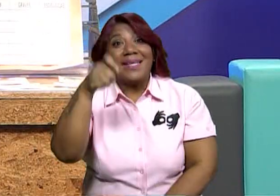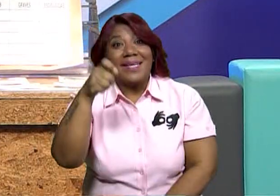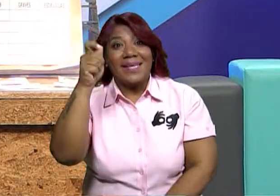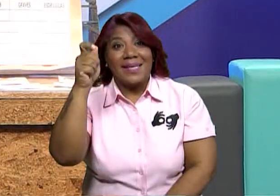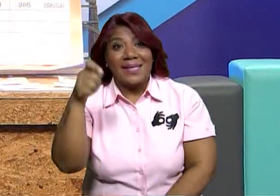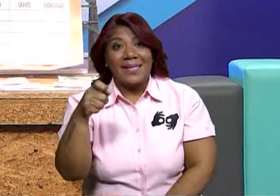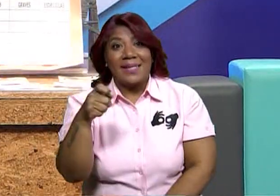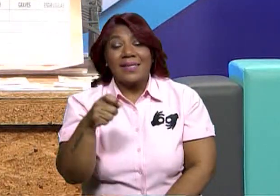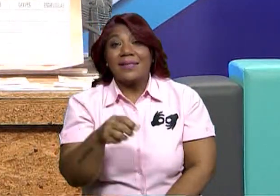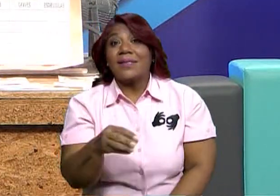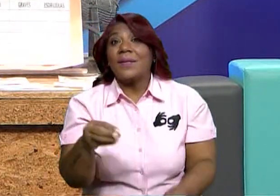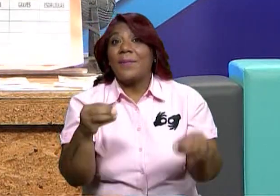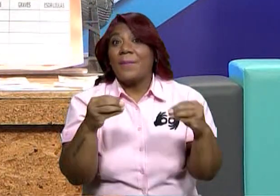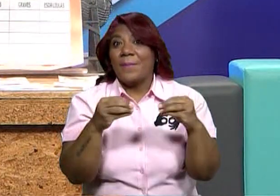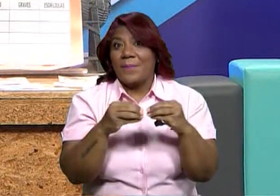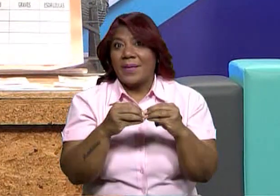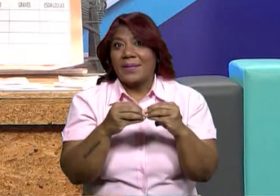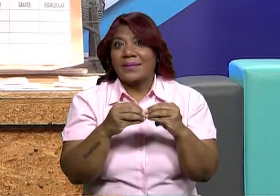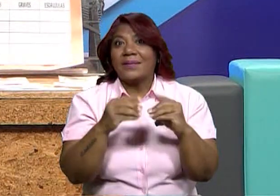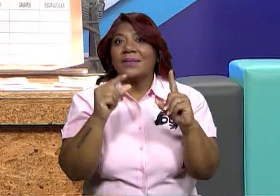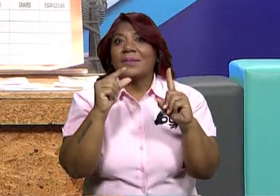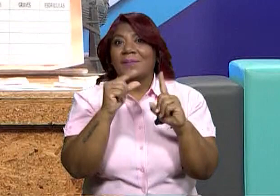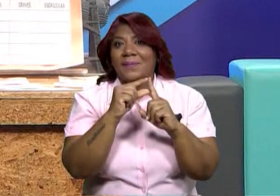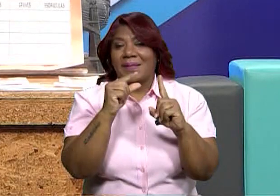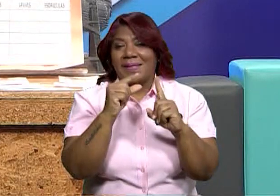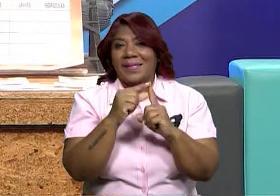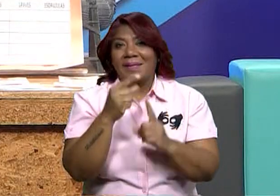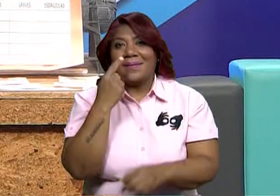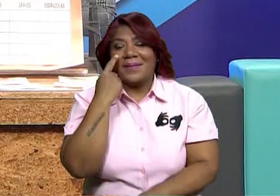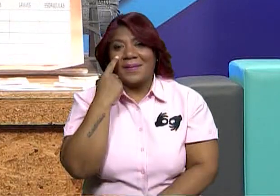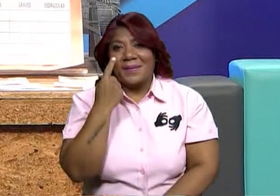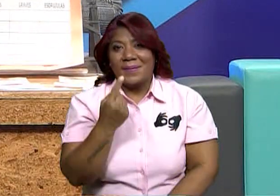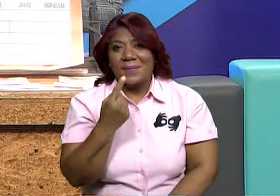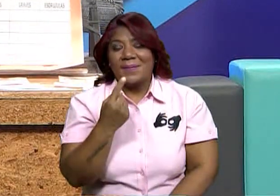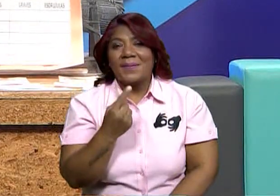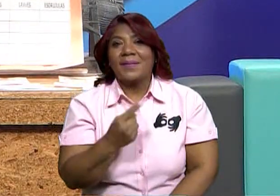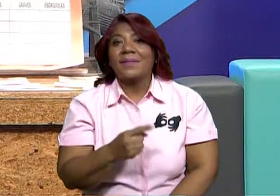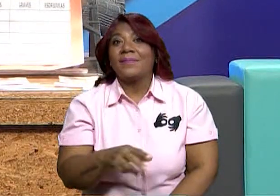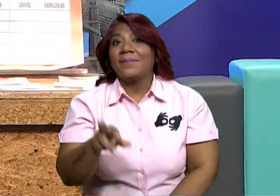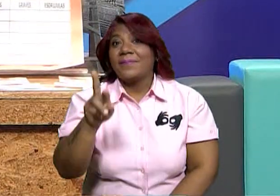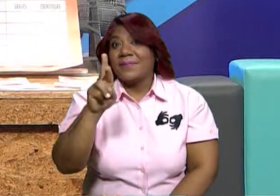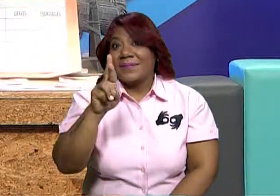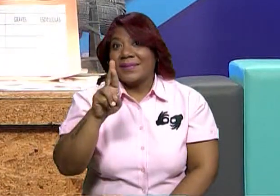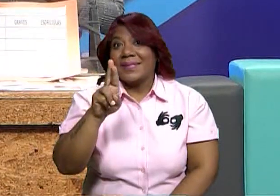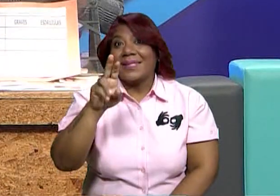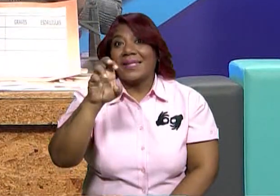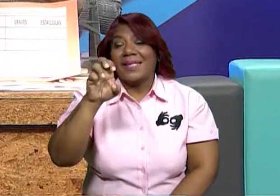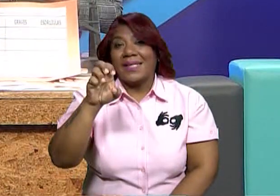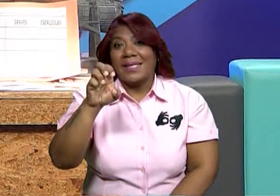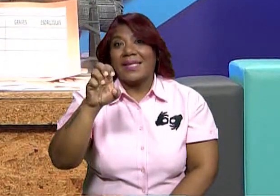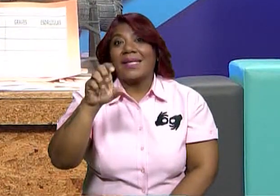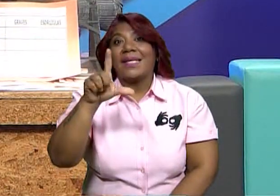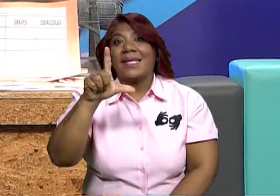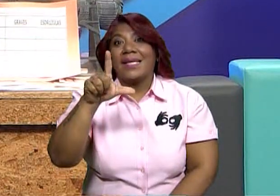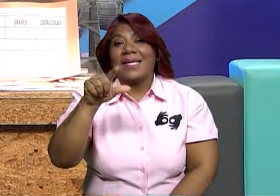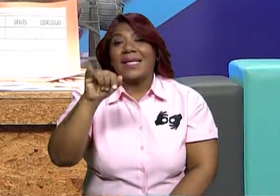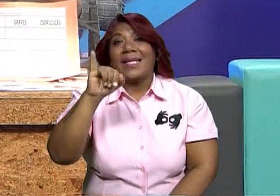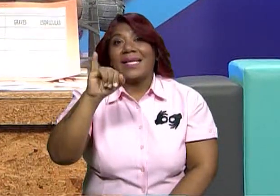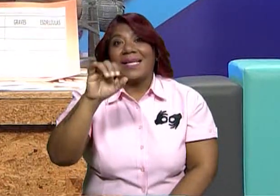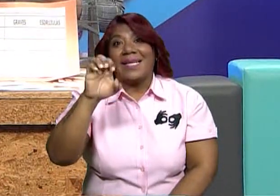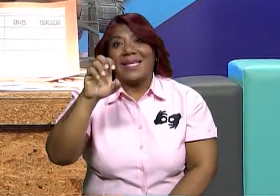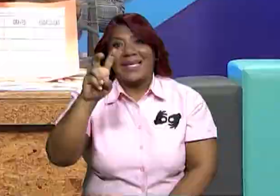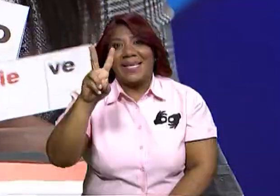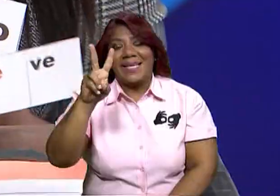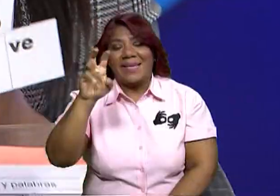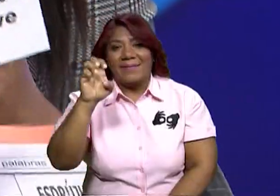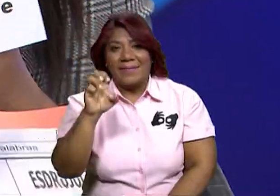vagón del carro que podemos clasificar como relieve, que sería una palabra